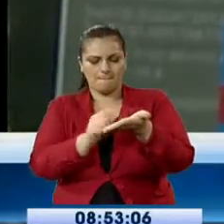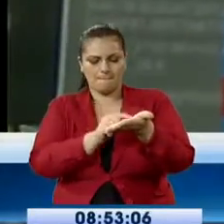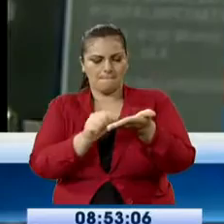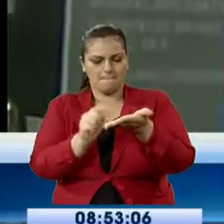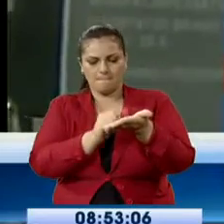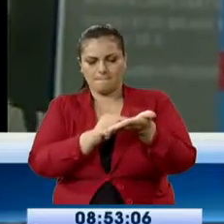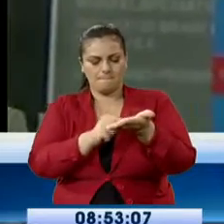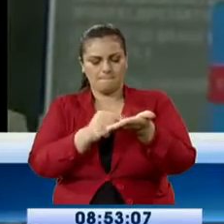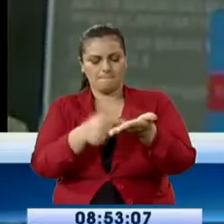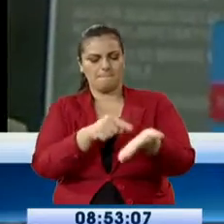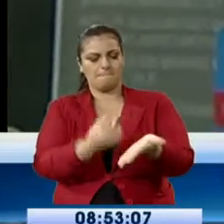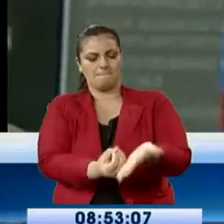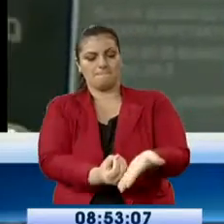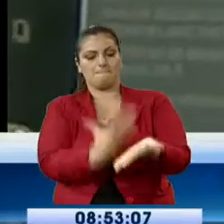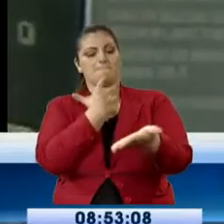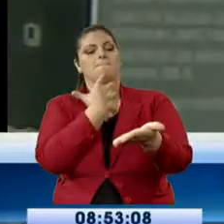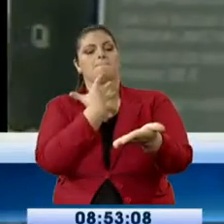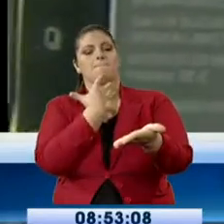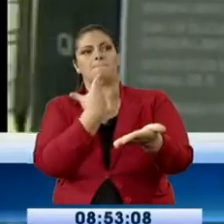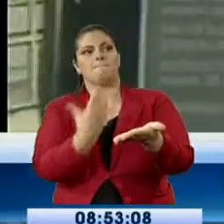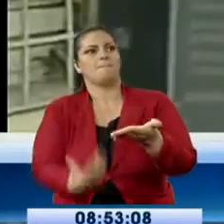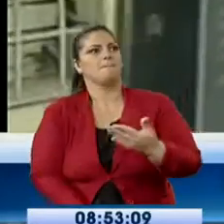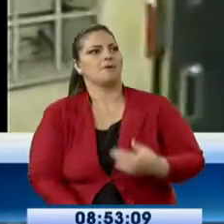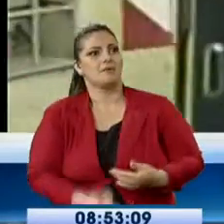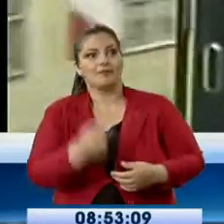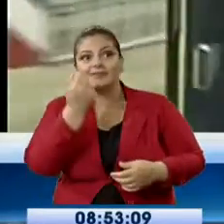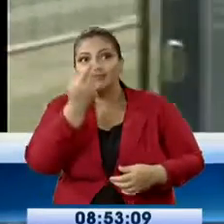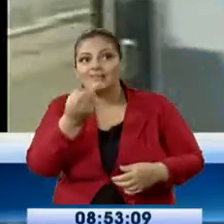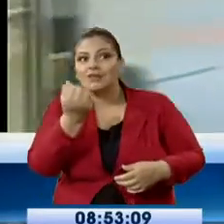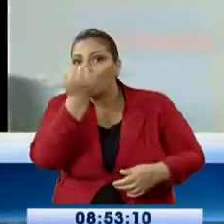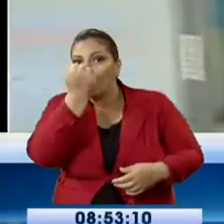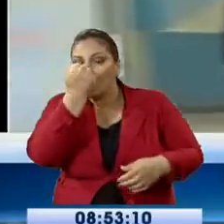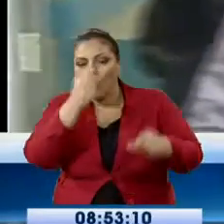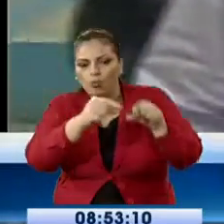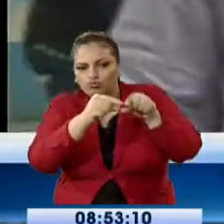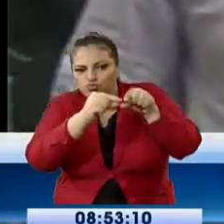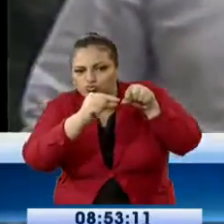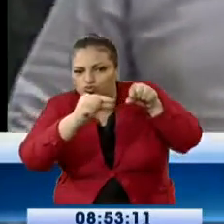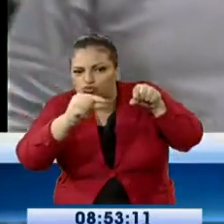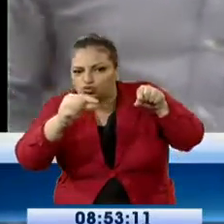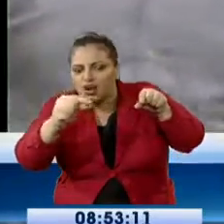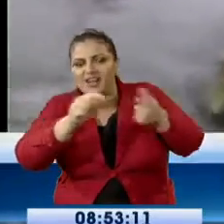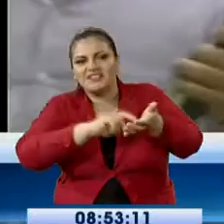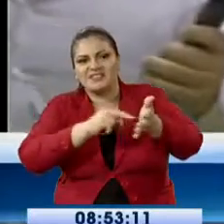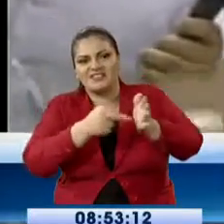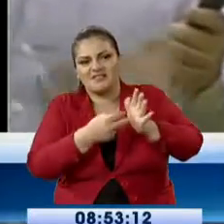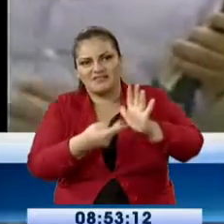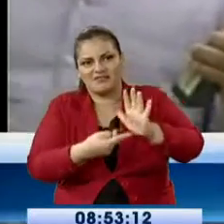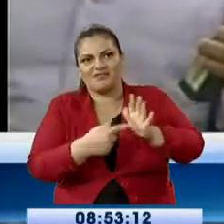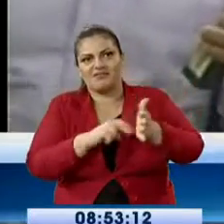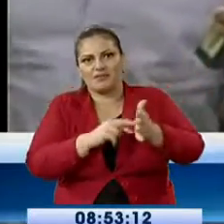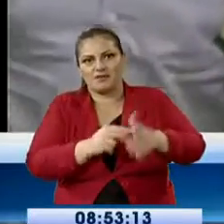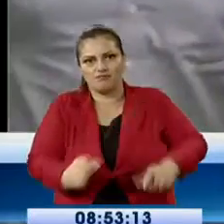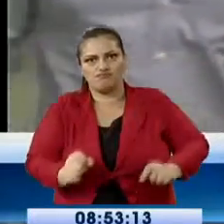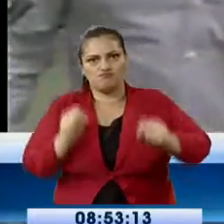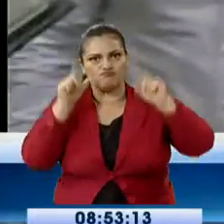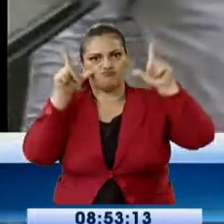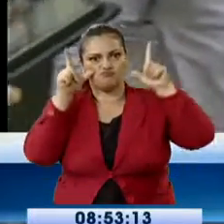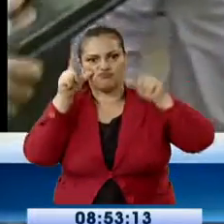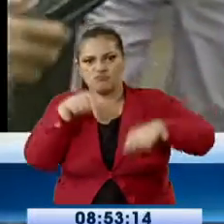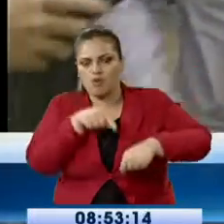que es la de alerta. Entonces la persona tuvo que ya ser trasladada aquí a Los Esteros, ¿no? Efectivamente, sí, para el trámite legal